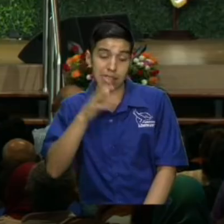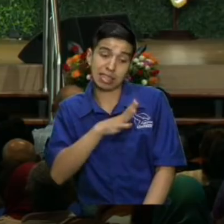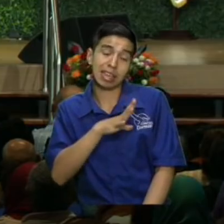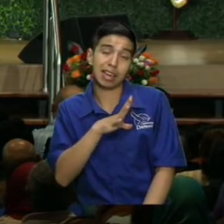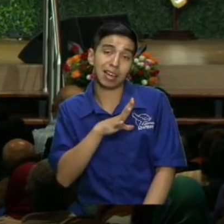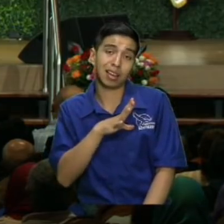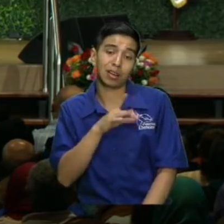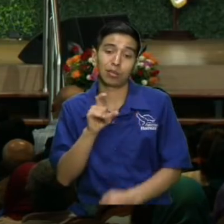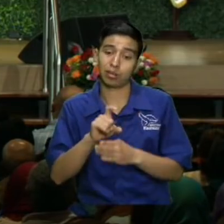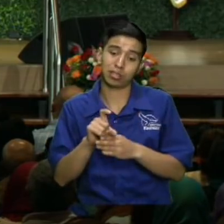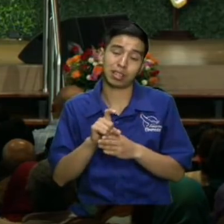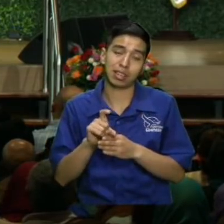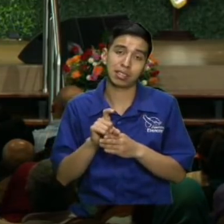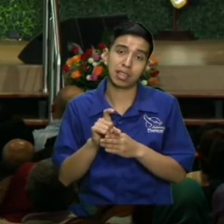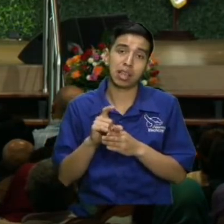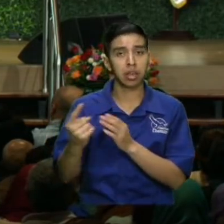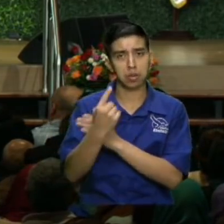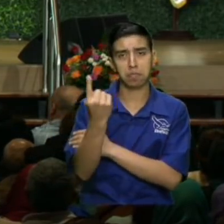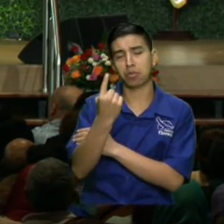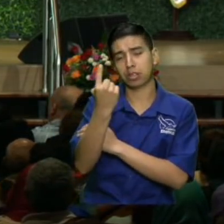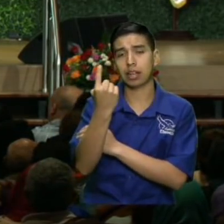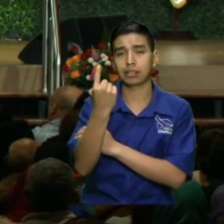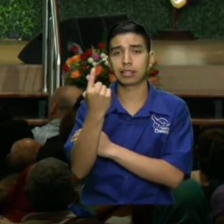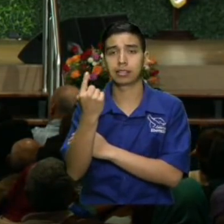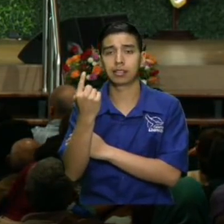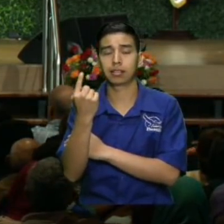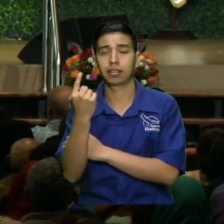Payaso que era, hermano. Señor, me perdone.